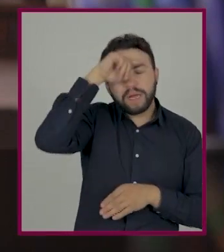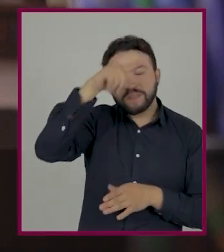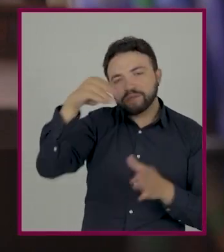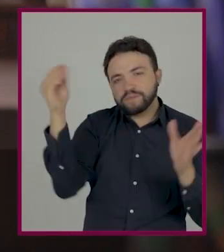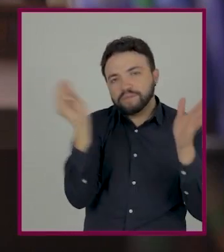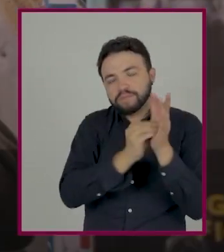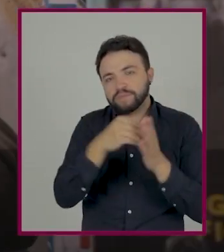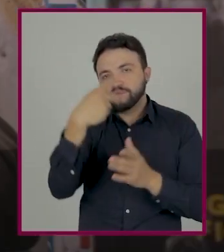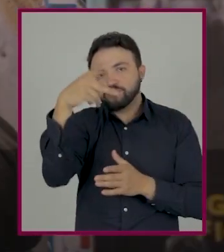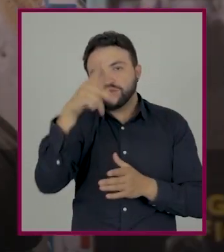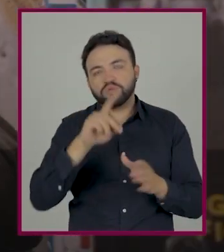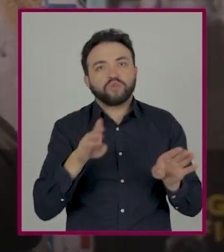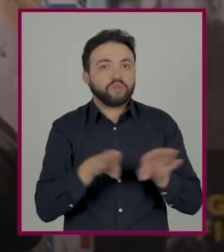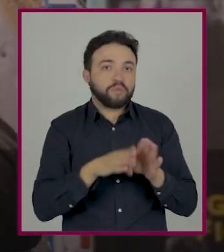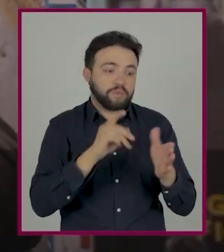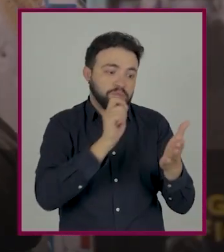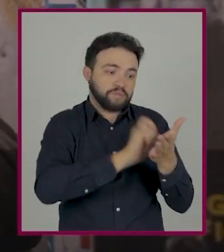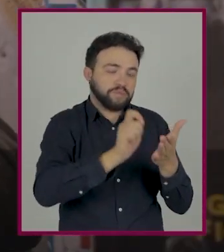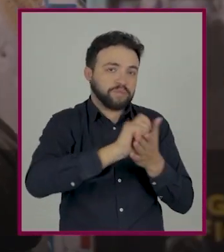aplicarlo?